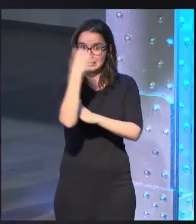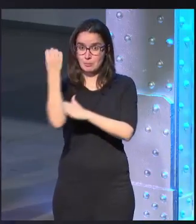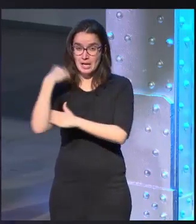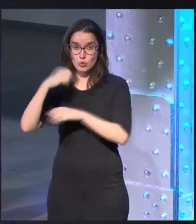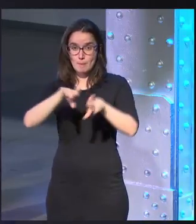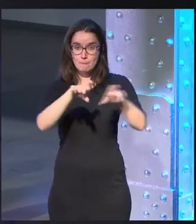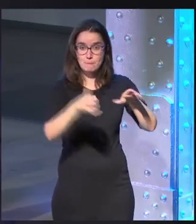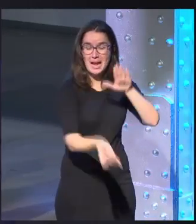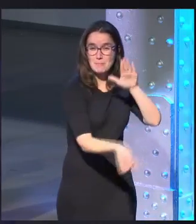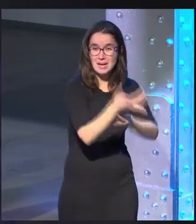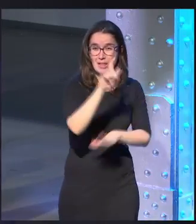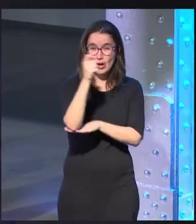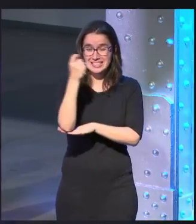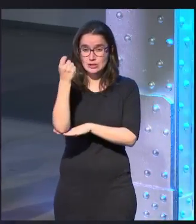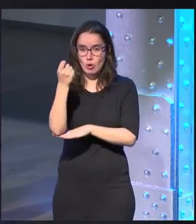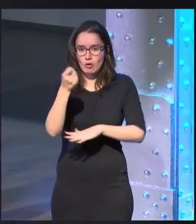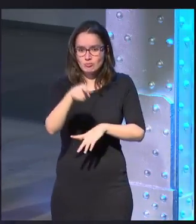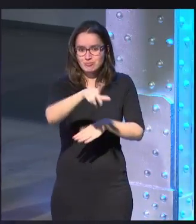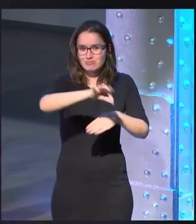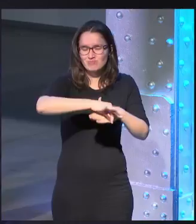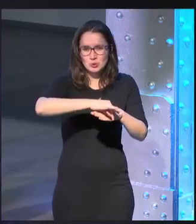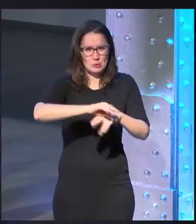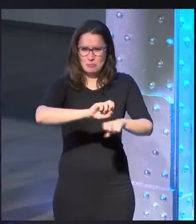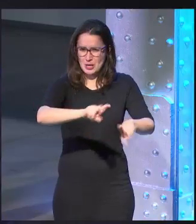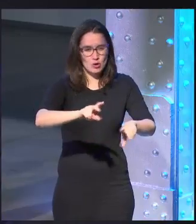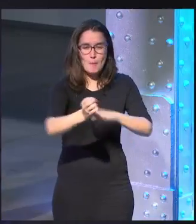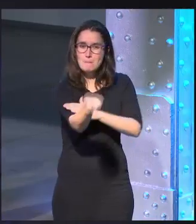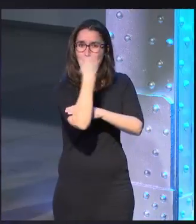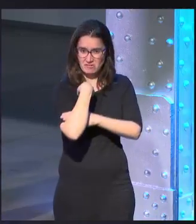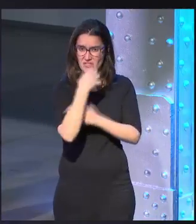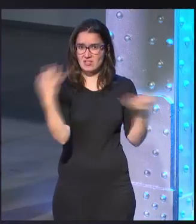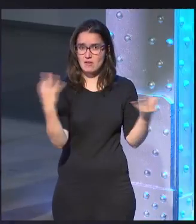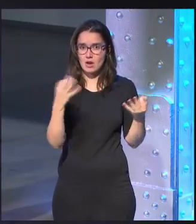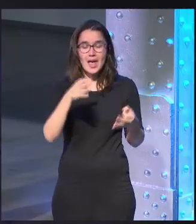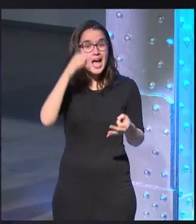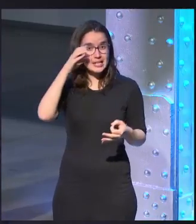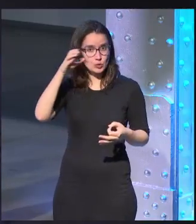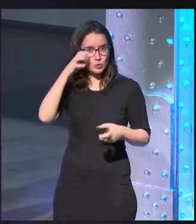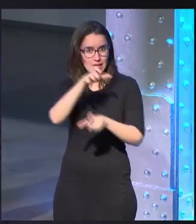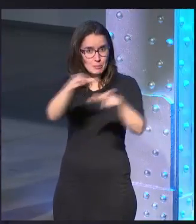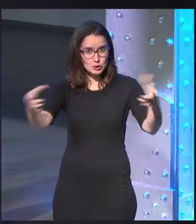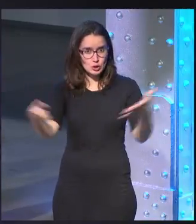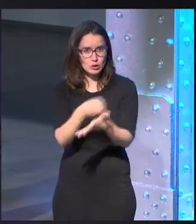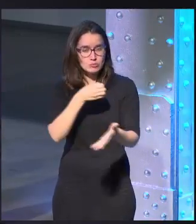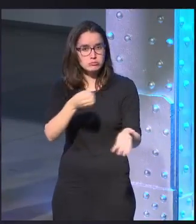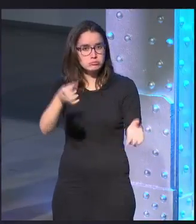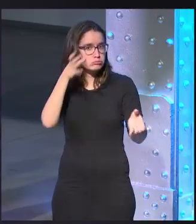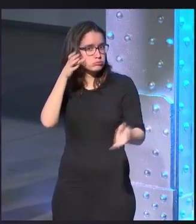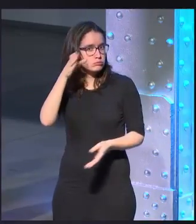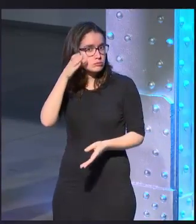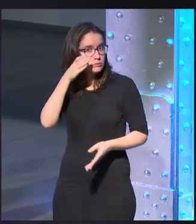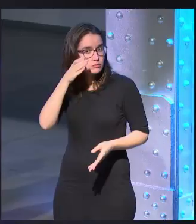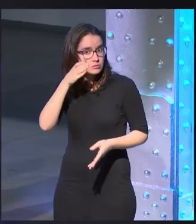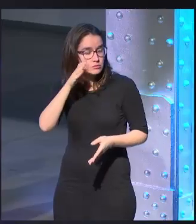emprendedor con éxito que ficha a uno peor que él, siempre mucho mejores, escuchan a todo el mundo, y no